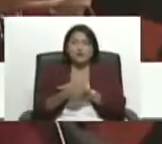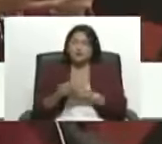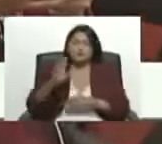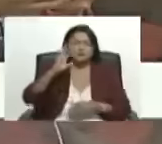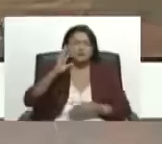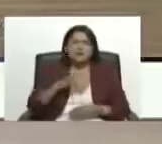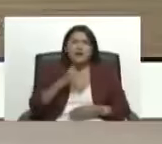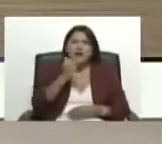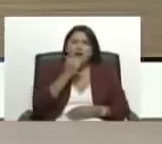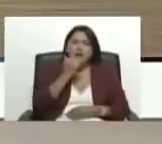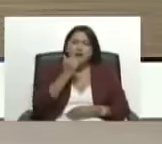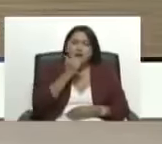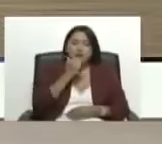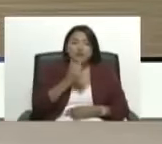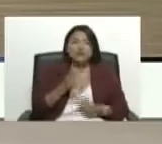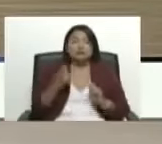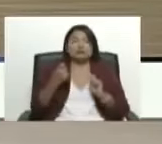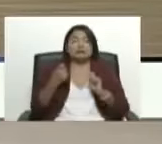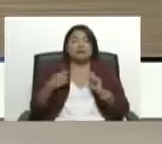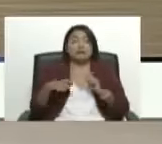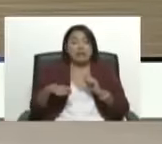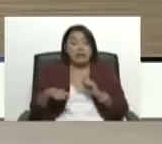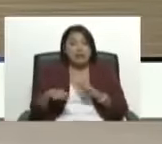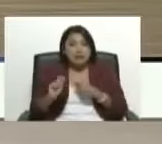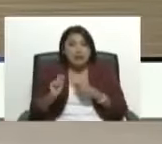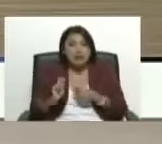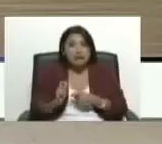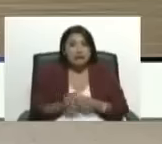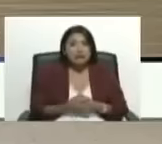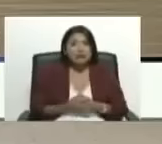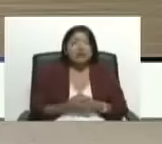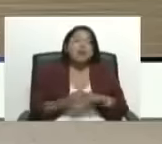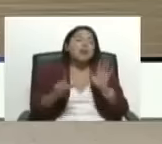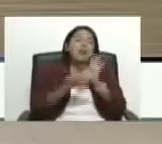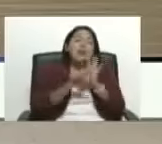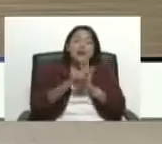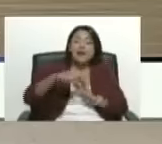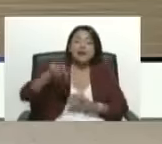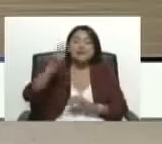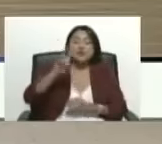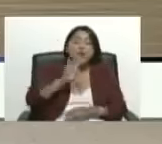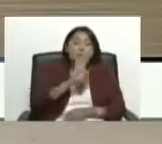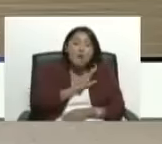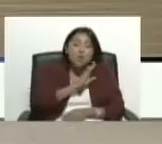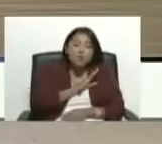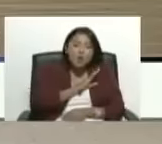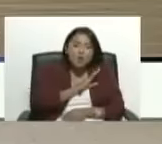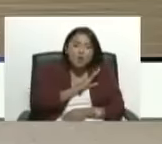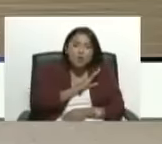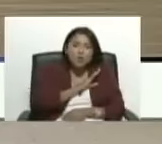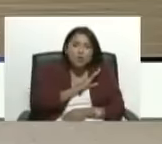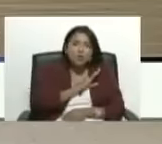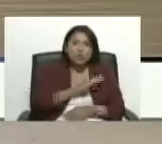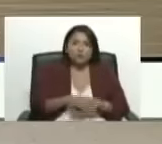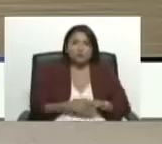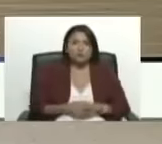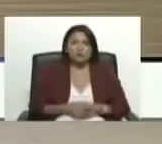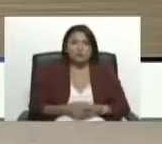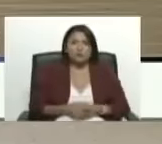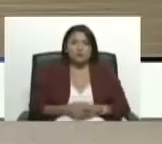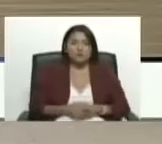barbarie pretender sustituir el ordenamiento constitucional interno de Venezuela, violentando